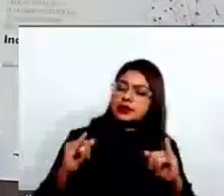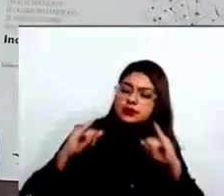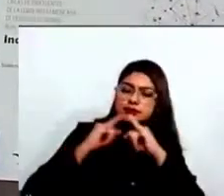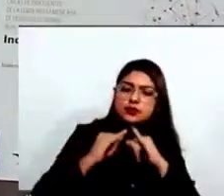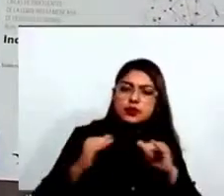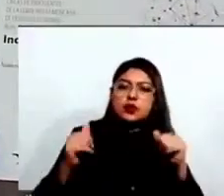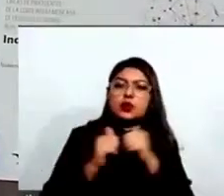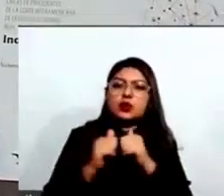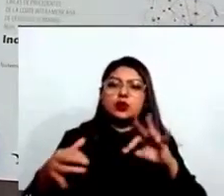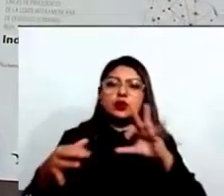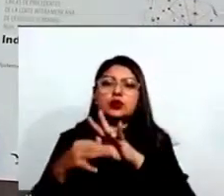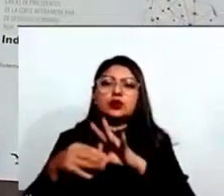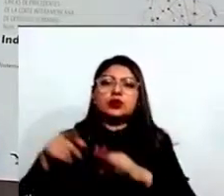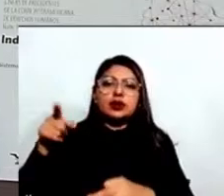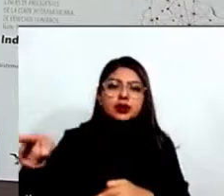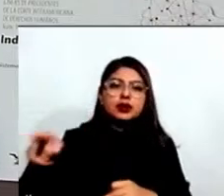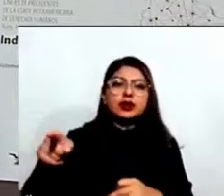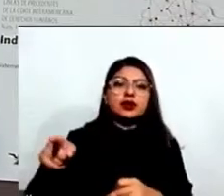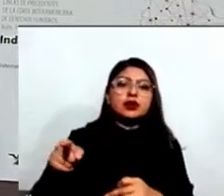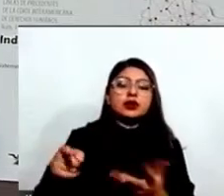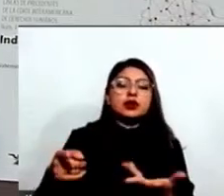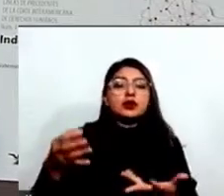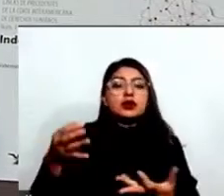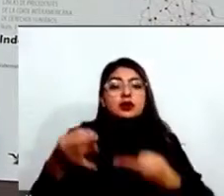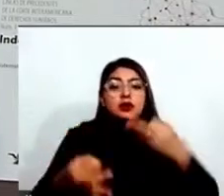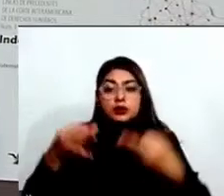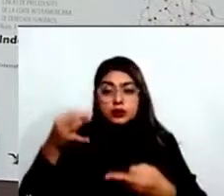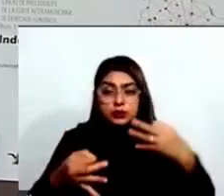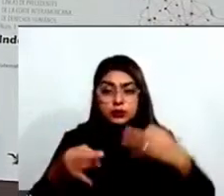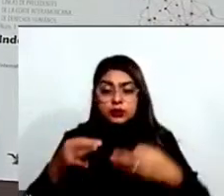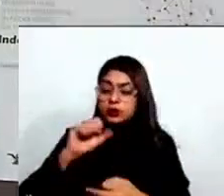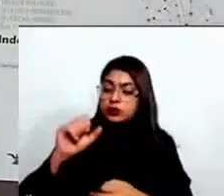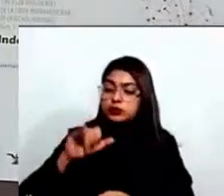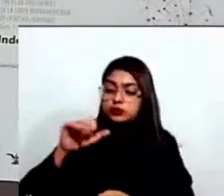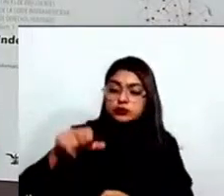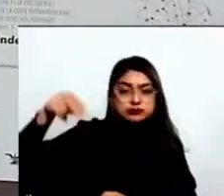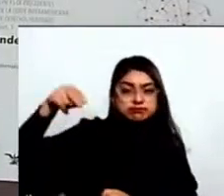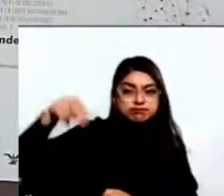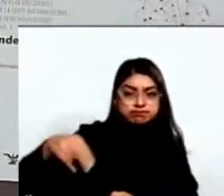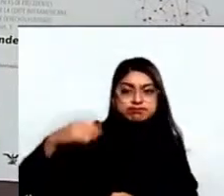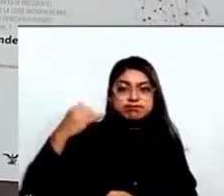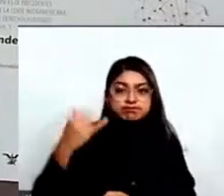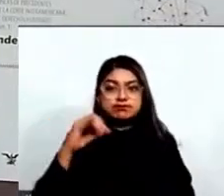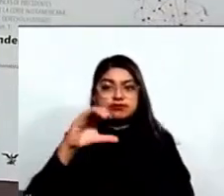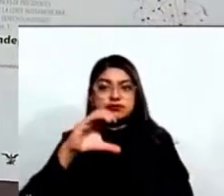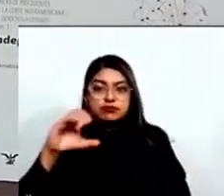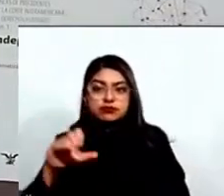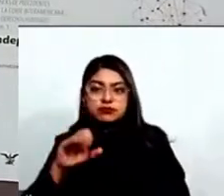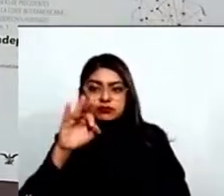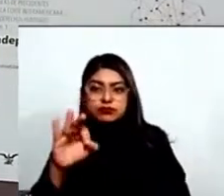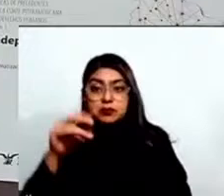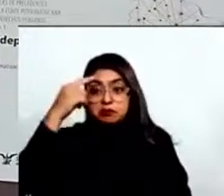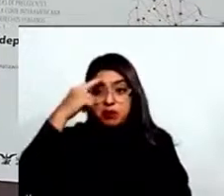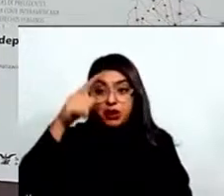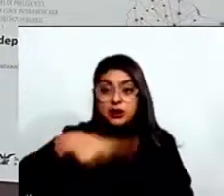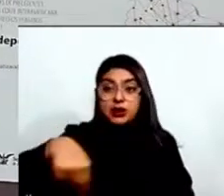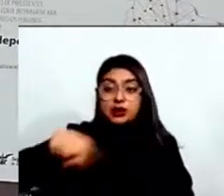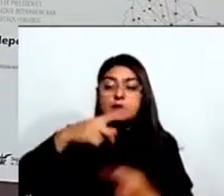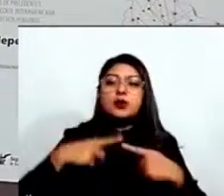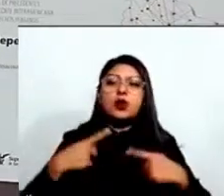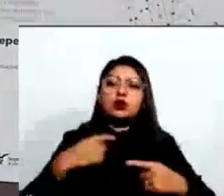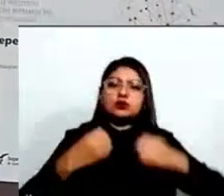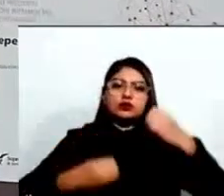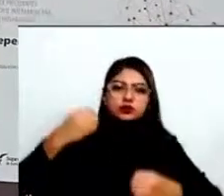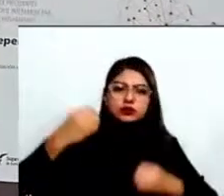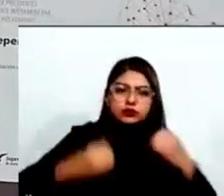del Consejo de la Judicatura para impulsar que las personas juzgadoras de este país incorporen los estándares de derechos